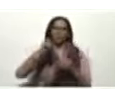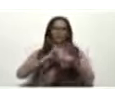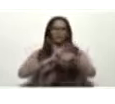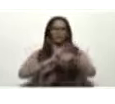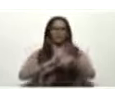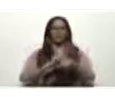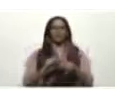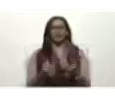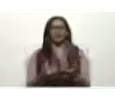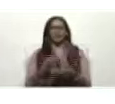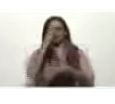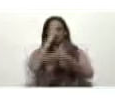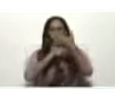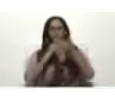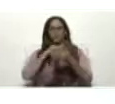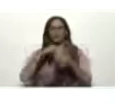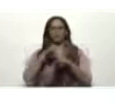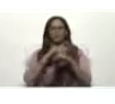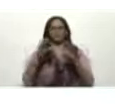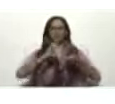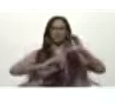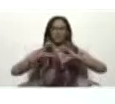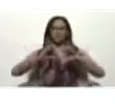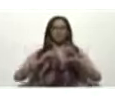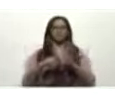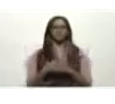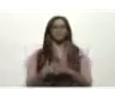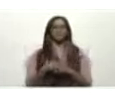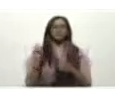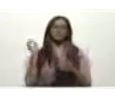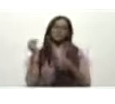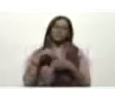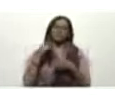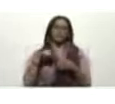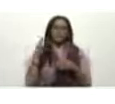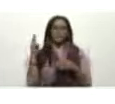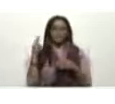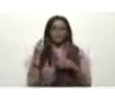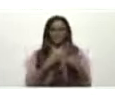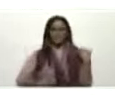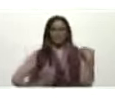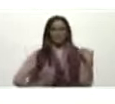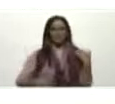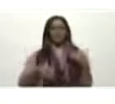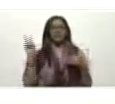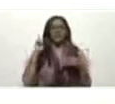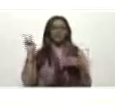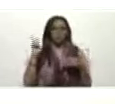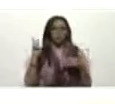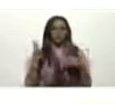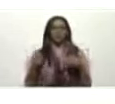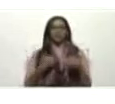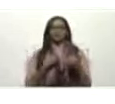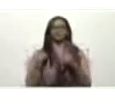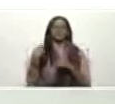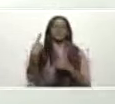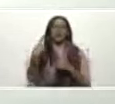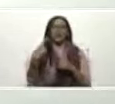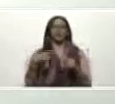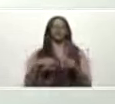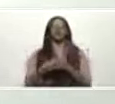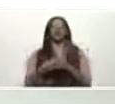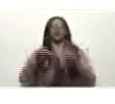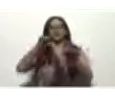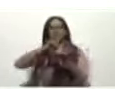engalana nuestra gran misión ciencia. Pero además de esto, presidente, Venezuela era vanguardia en la región con los centros de microscopía electrónica del